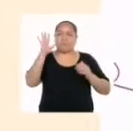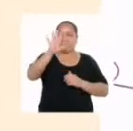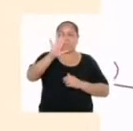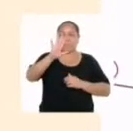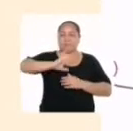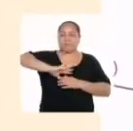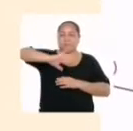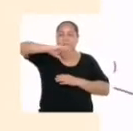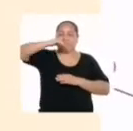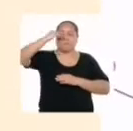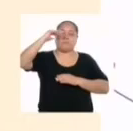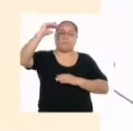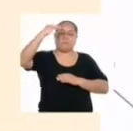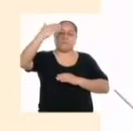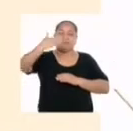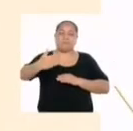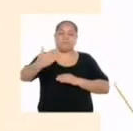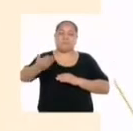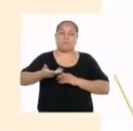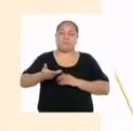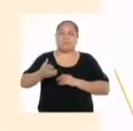5 caras laterales rectangulares.